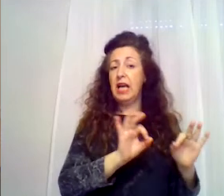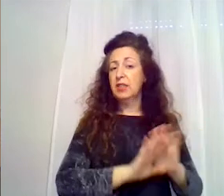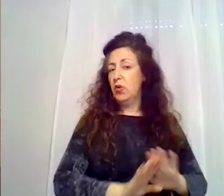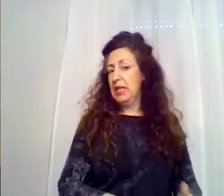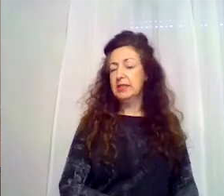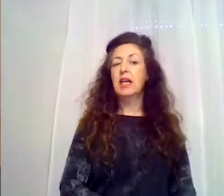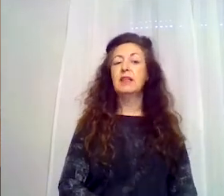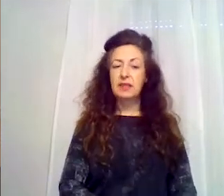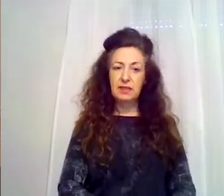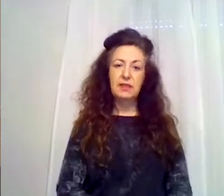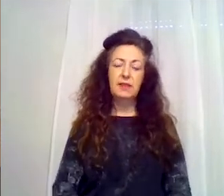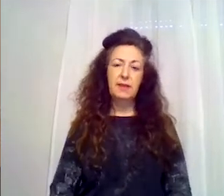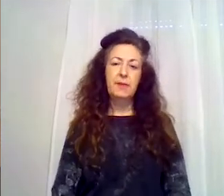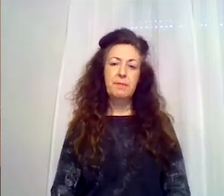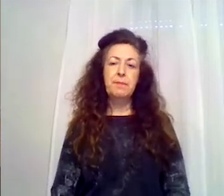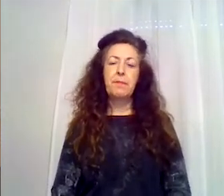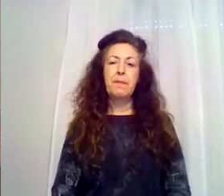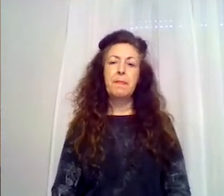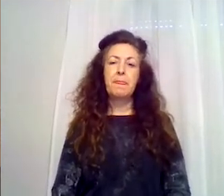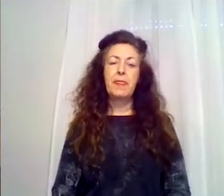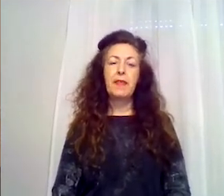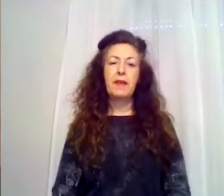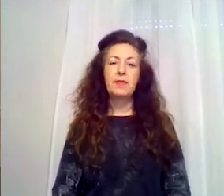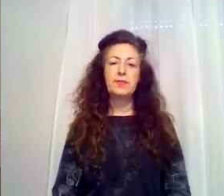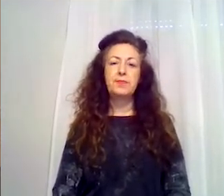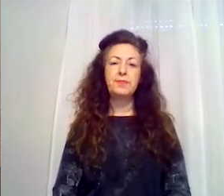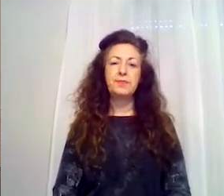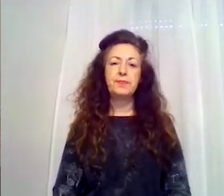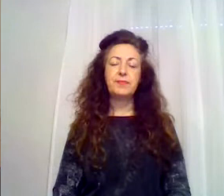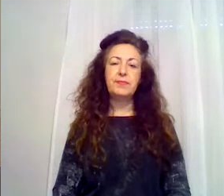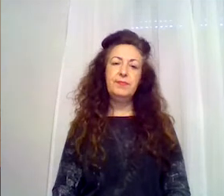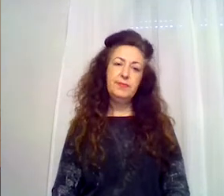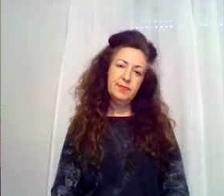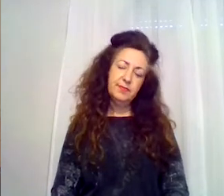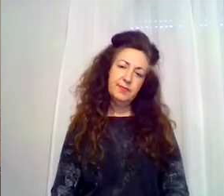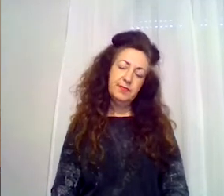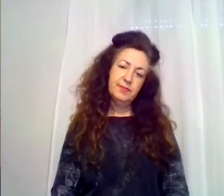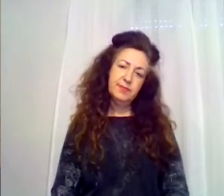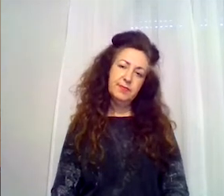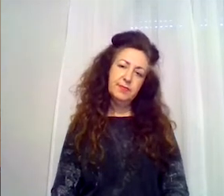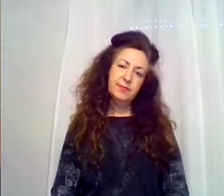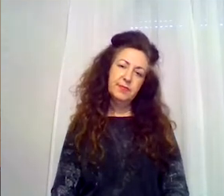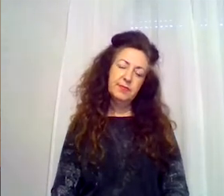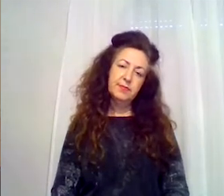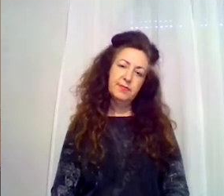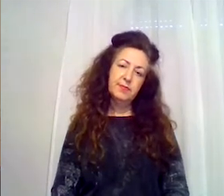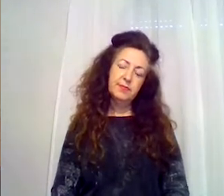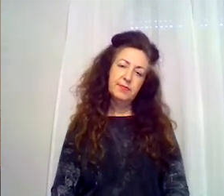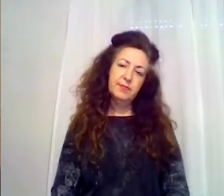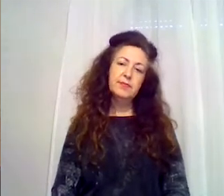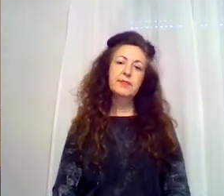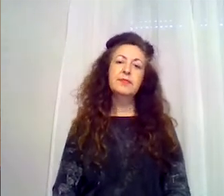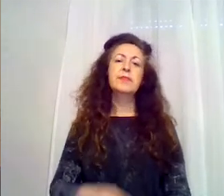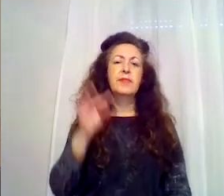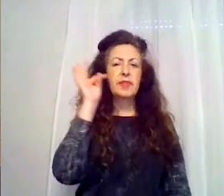defender que William Shakespeare, tal como se podía haber pronunciado, porque nunca